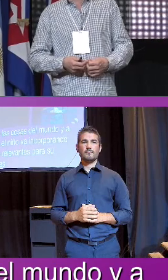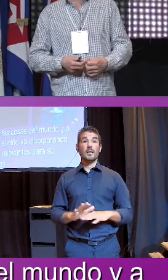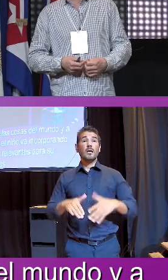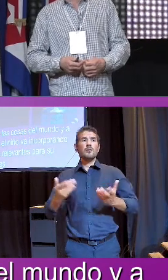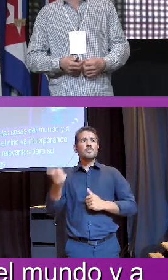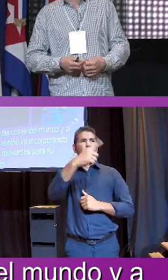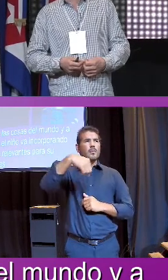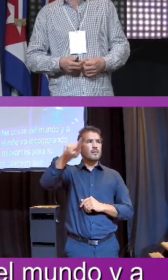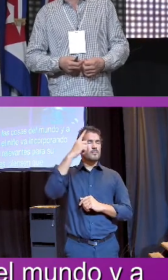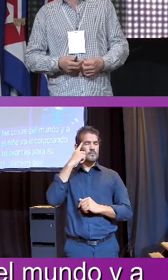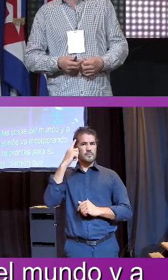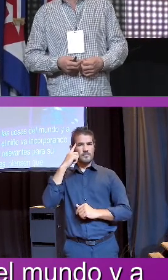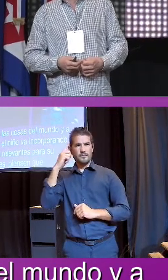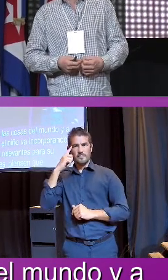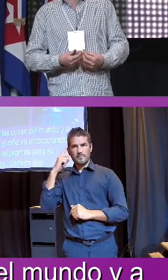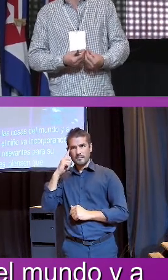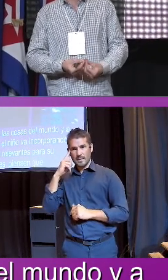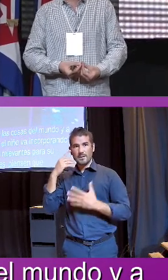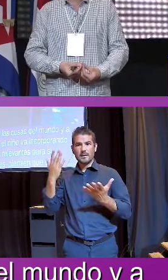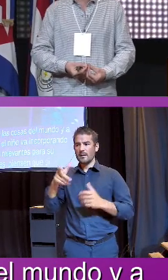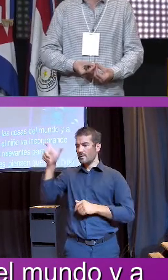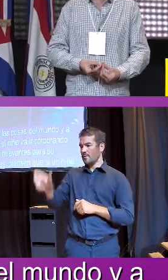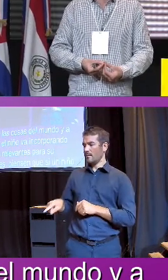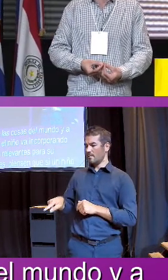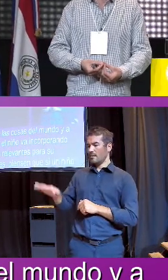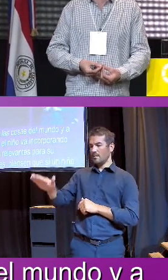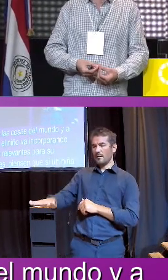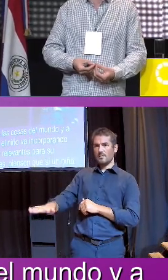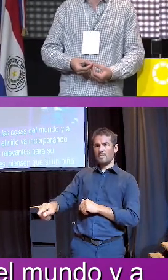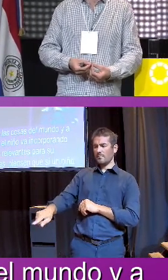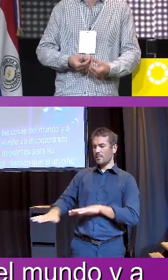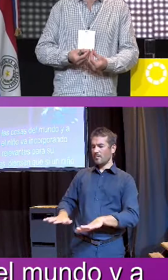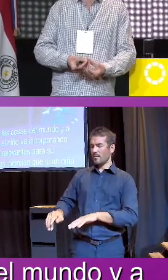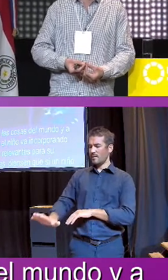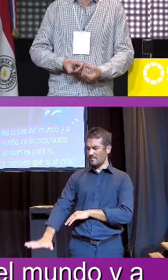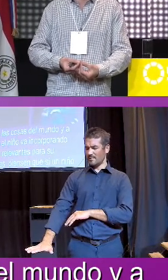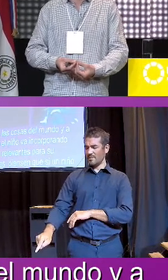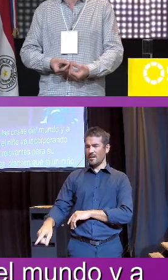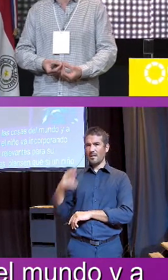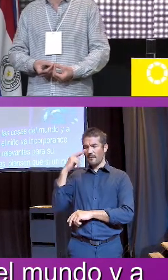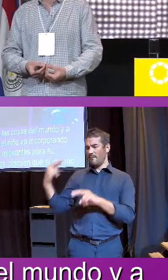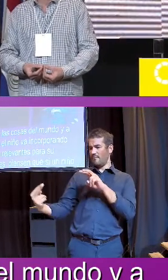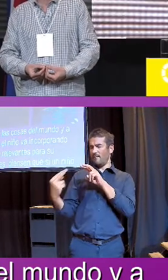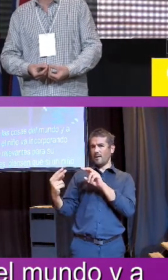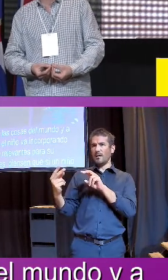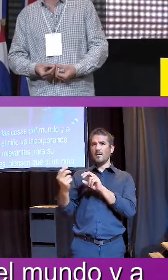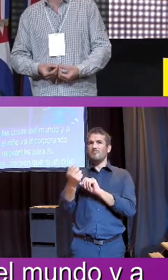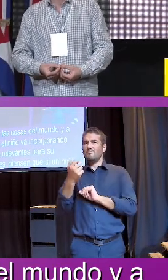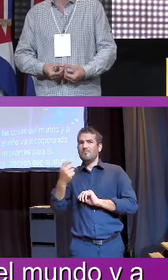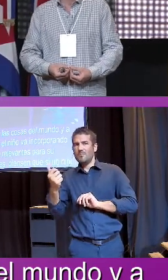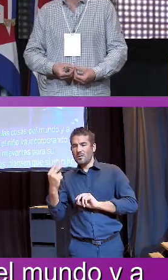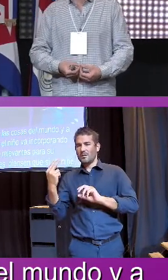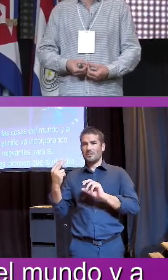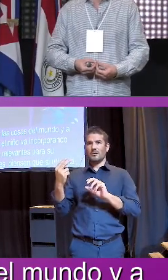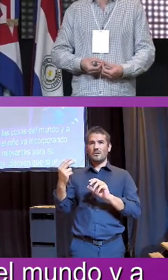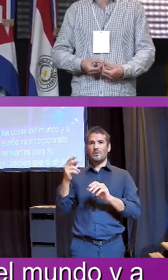piensen que si un niño desde muy chiquitito mira poco a los ojos y desde muy chiquitito sigue poco la mirada, el